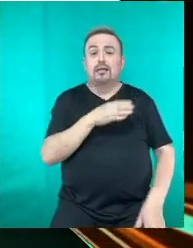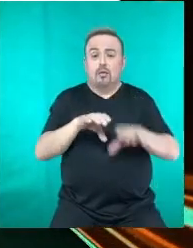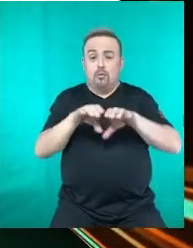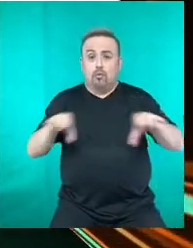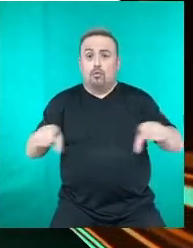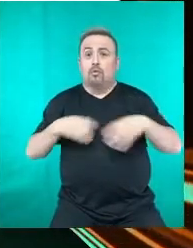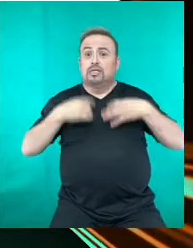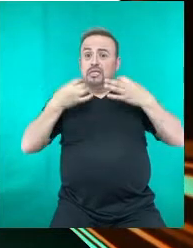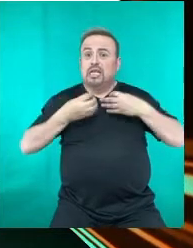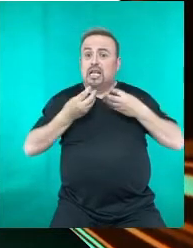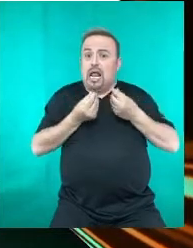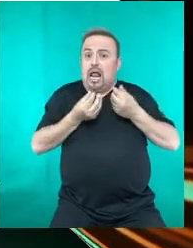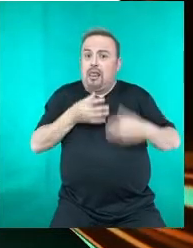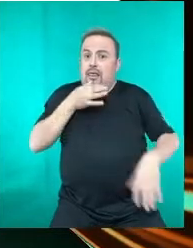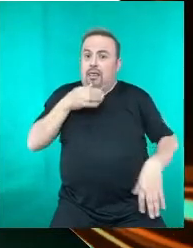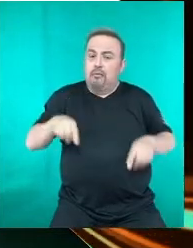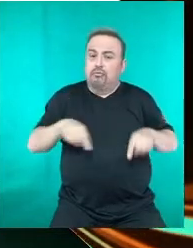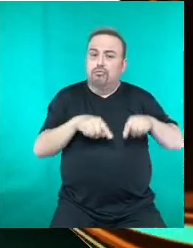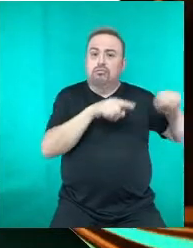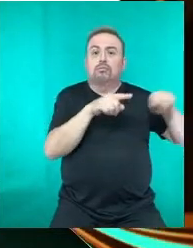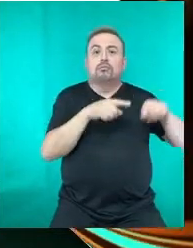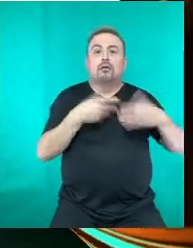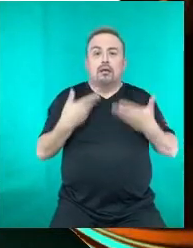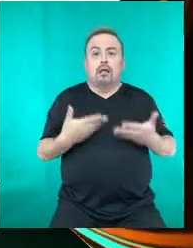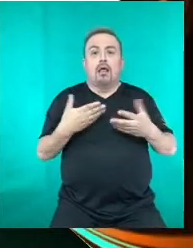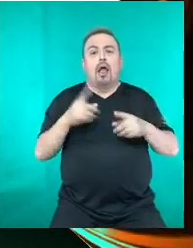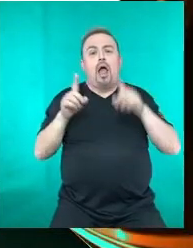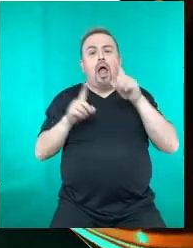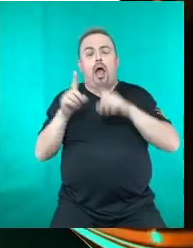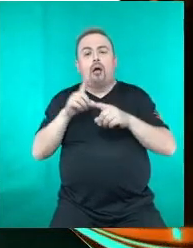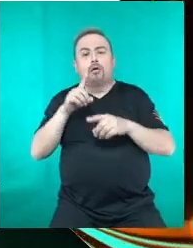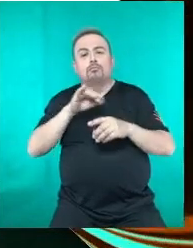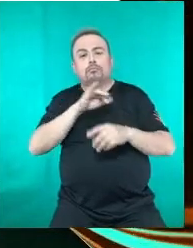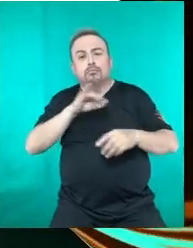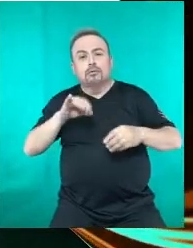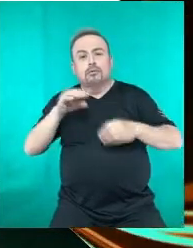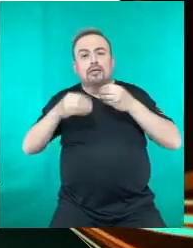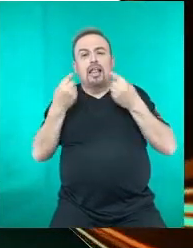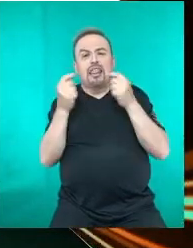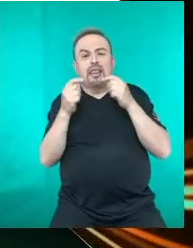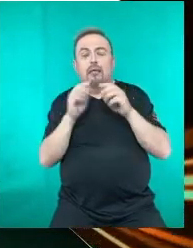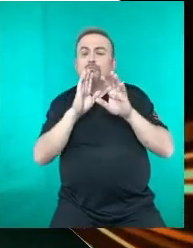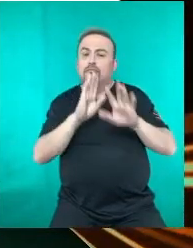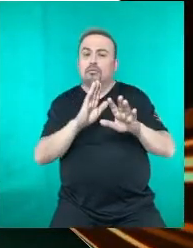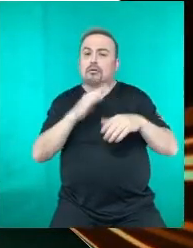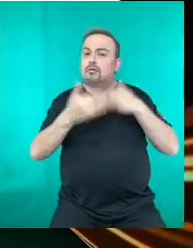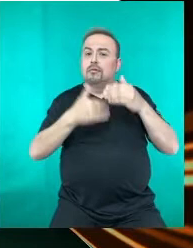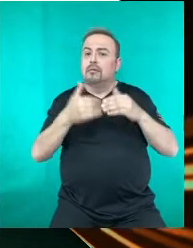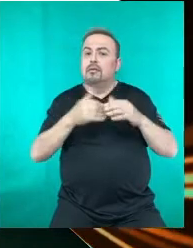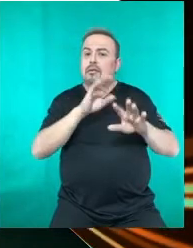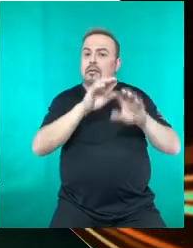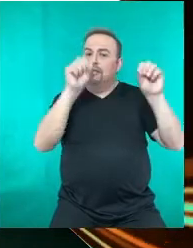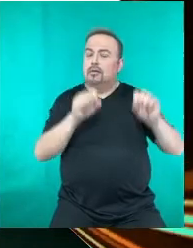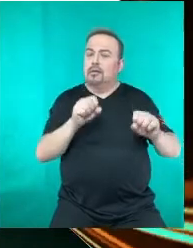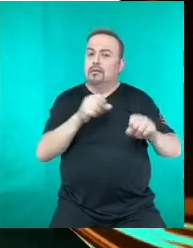su calidad de agua. Entonces por eso se le aplican algunos post-tratamientos para después. Pero eso ya es parte del sistema de impulsión.